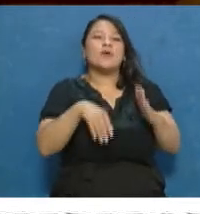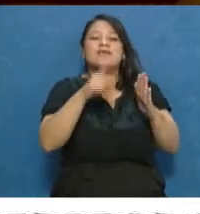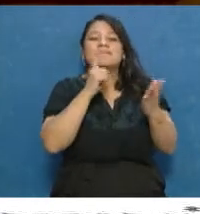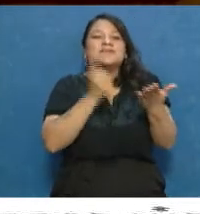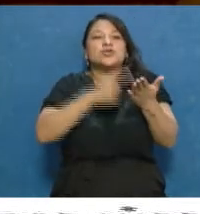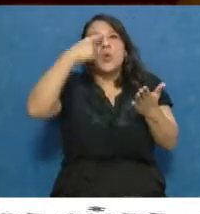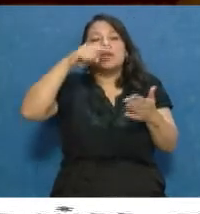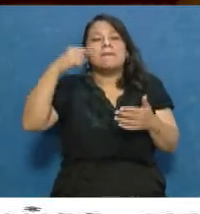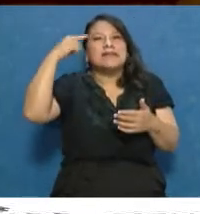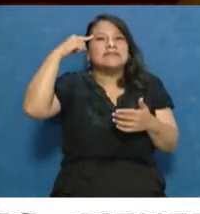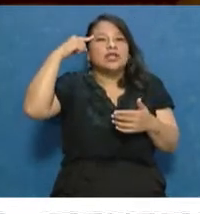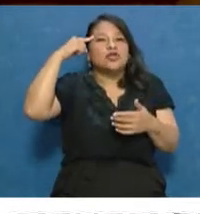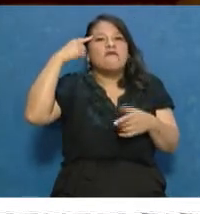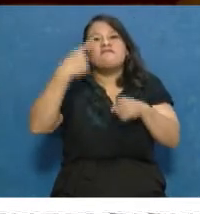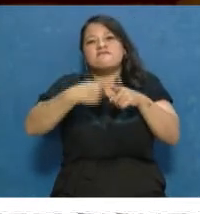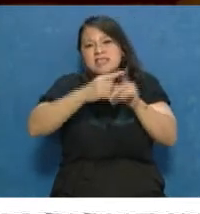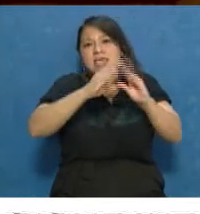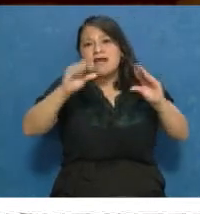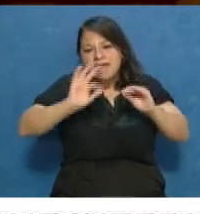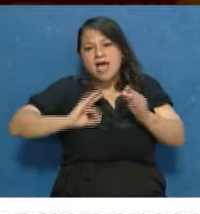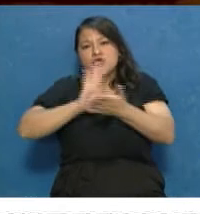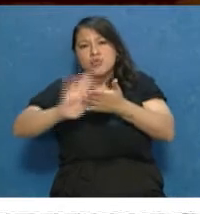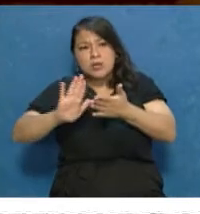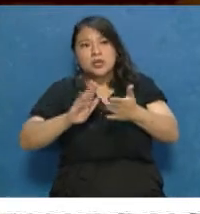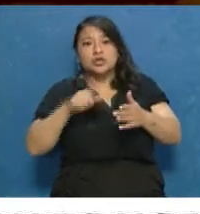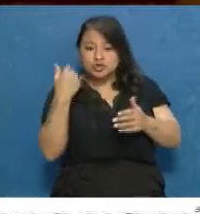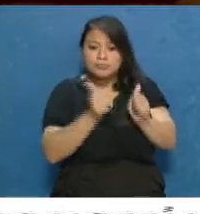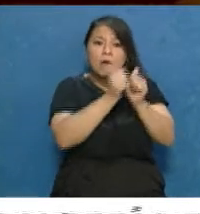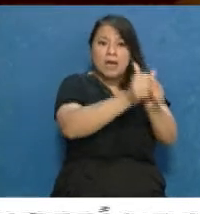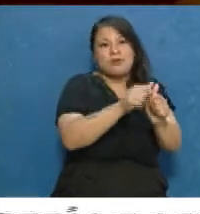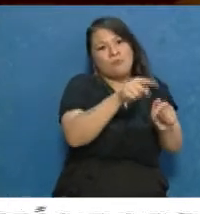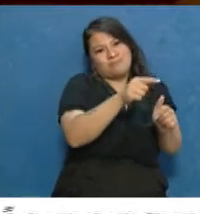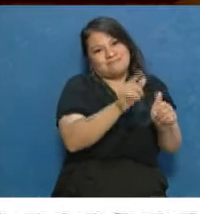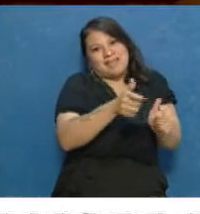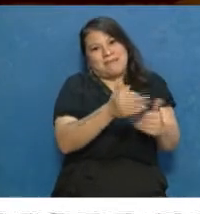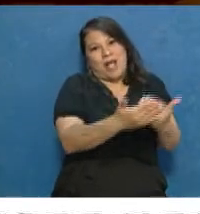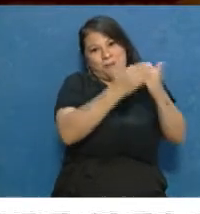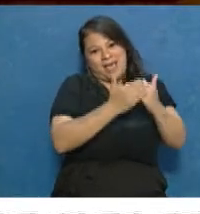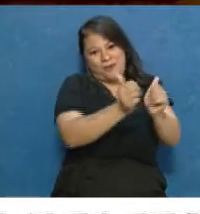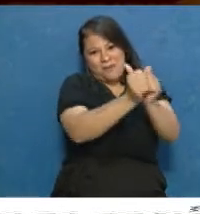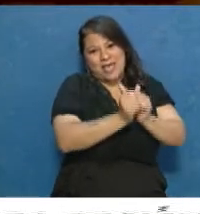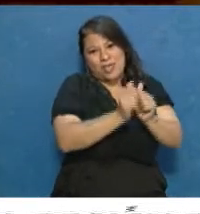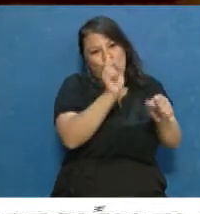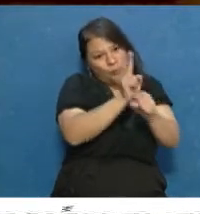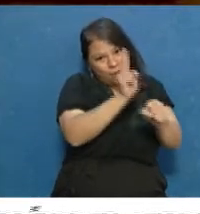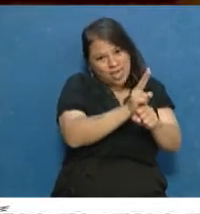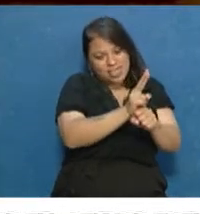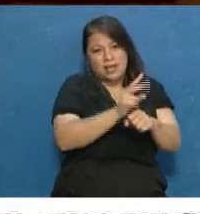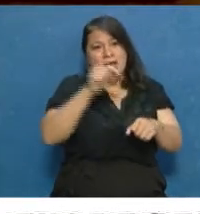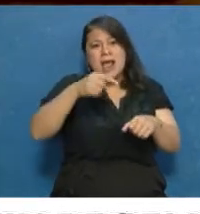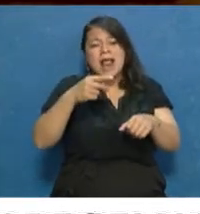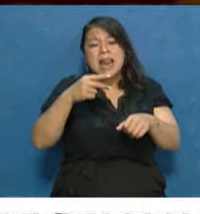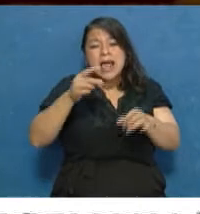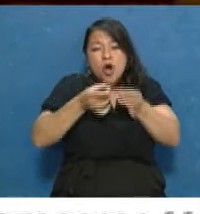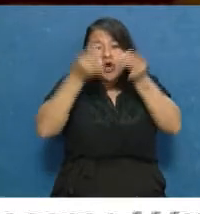días que vienen. Entonces nosotros te vamos a acompañar, acompañarnos vos cuidándote. Nos tenemos que cuidar más que nunca. La segunda ola puede